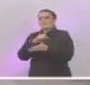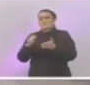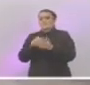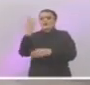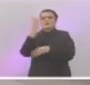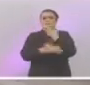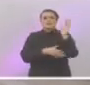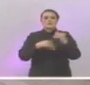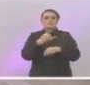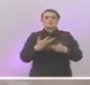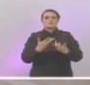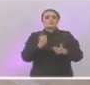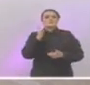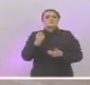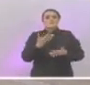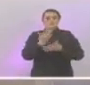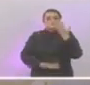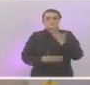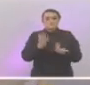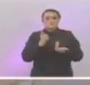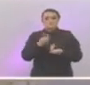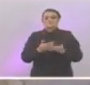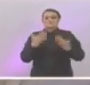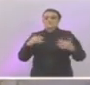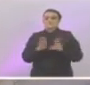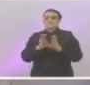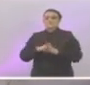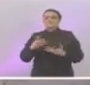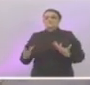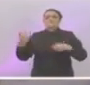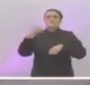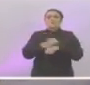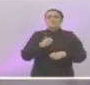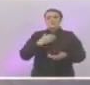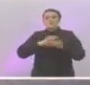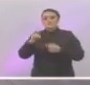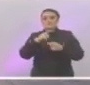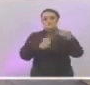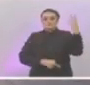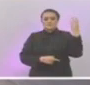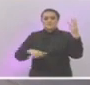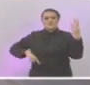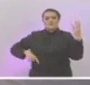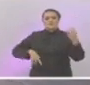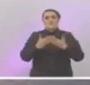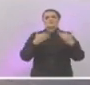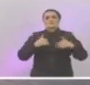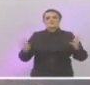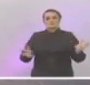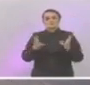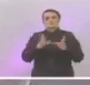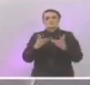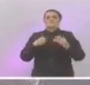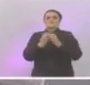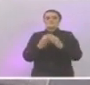parques industriales. Estas obras se suman a las que, gracias al esfuerzo de los 3 órdenes de gobierno y la iniciativa